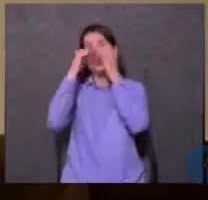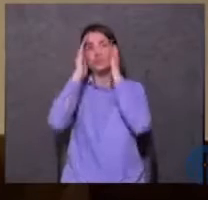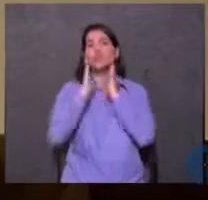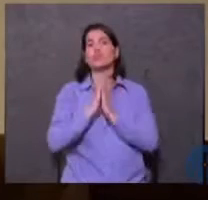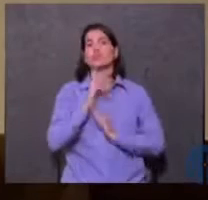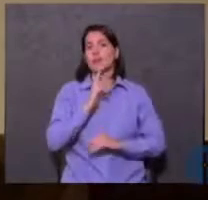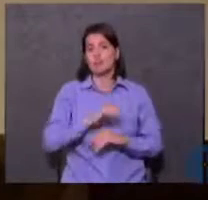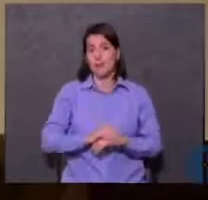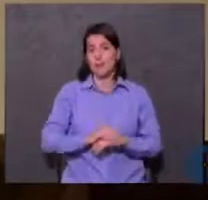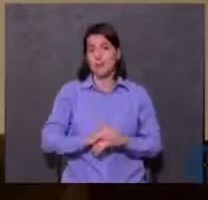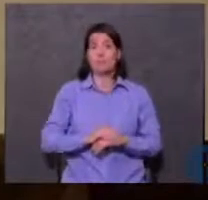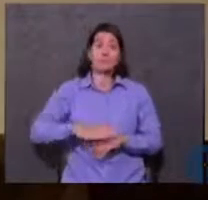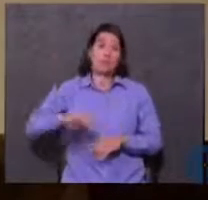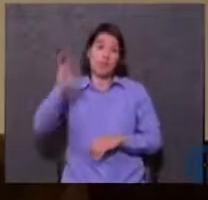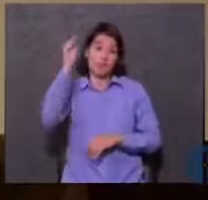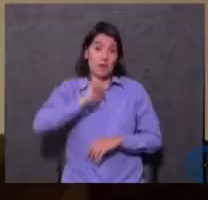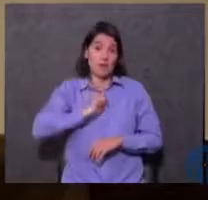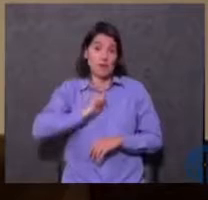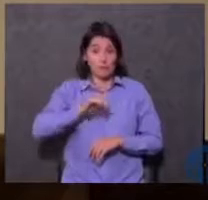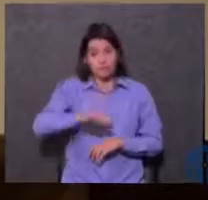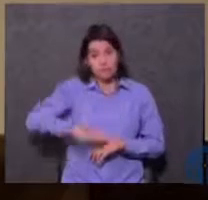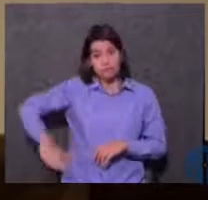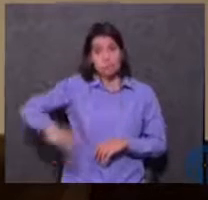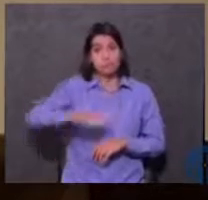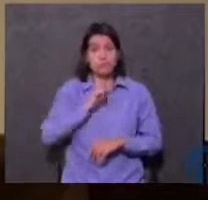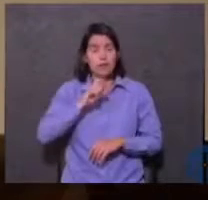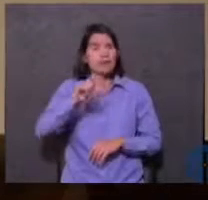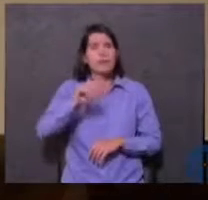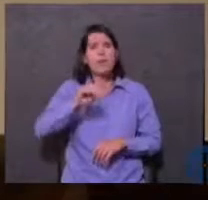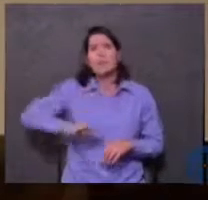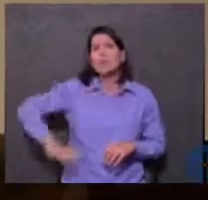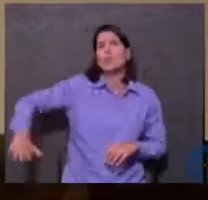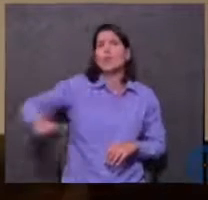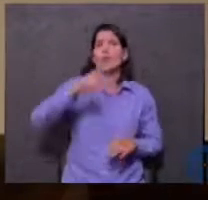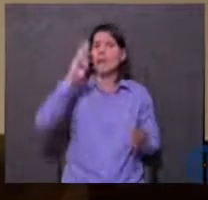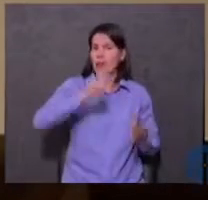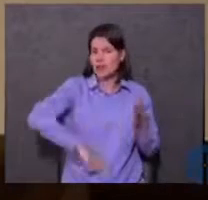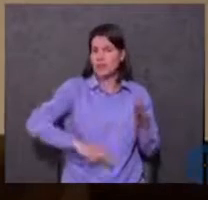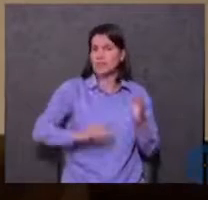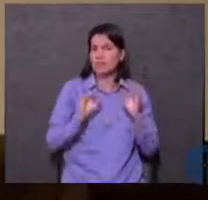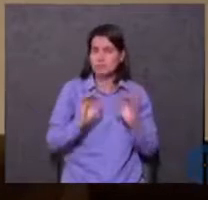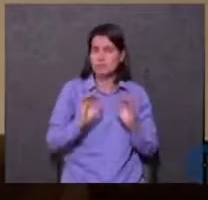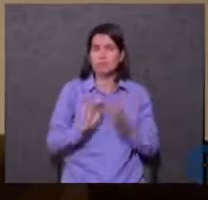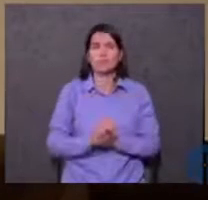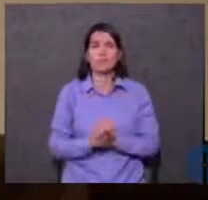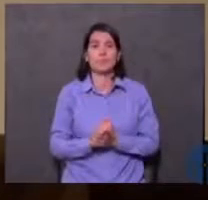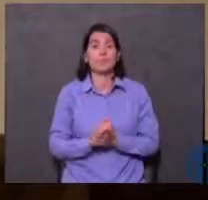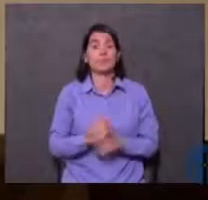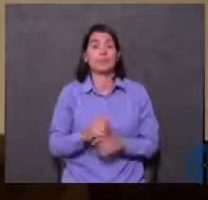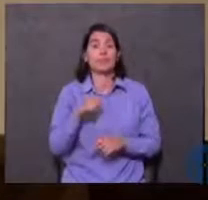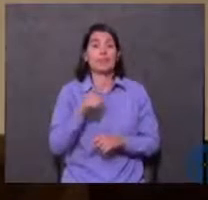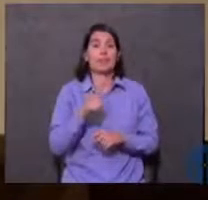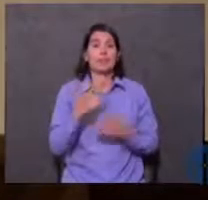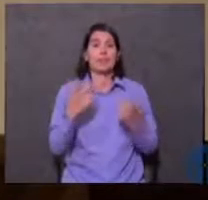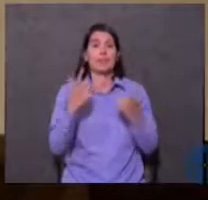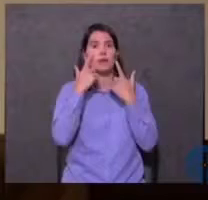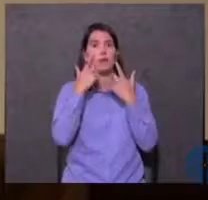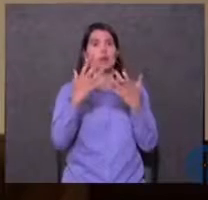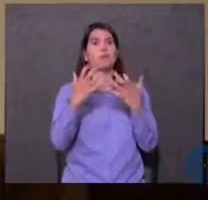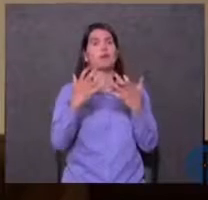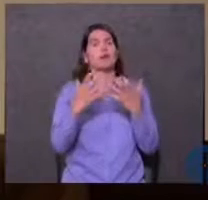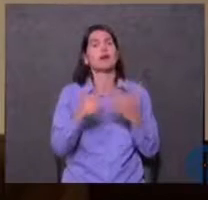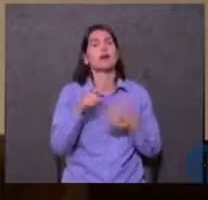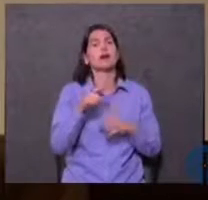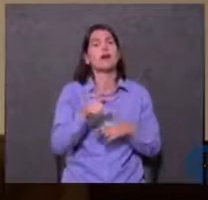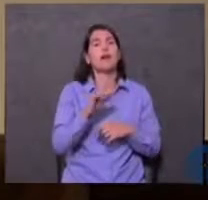miña diocese, mas de toda Galicia. Ali conservamos unha imaxe feita por Ferreira